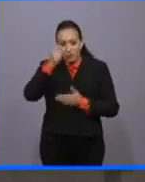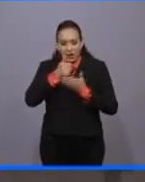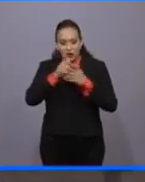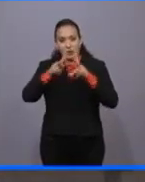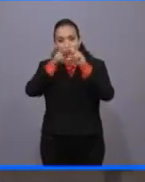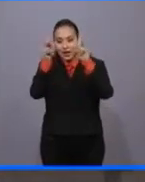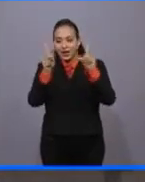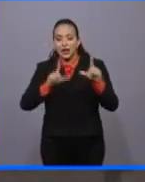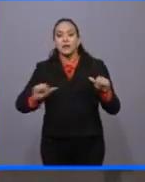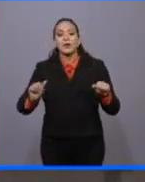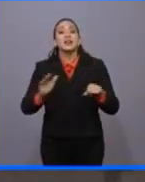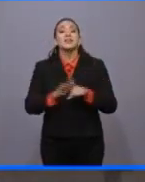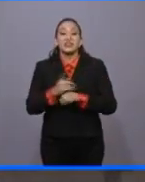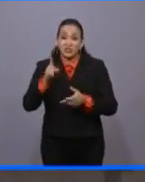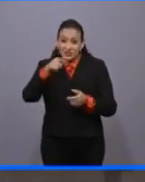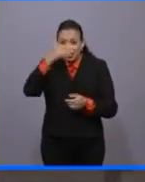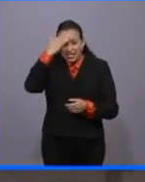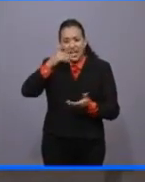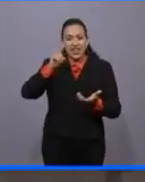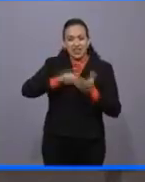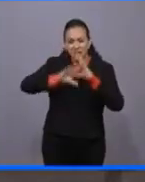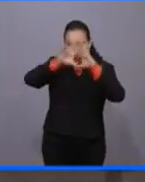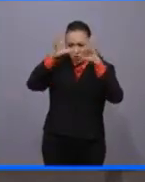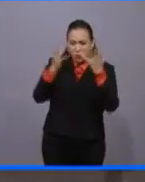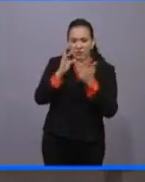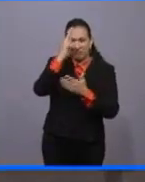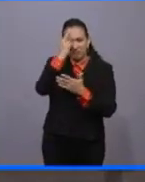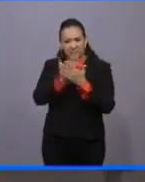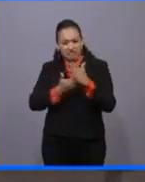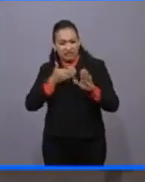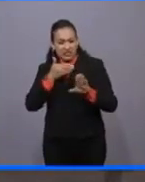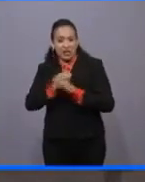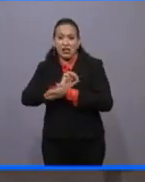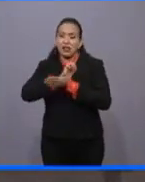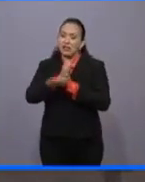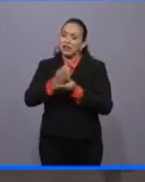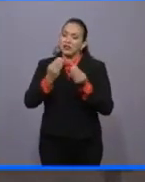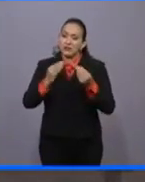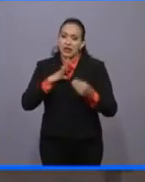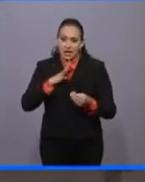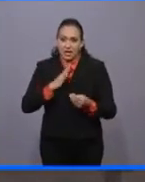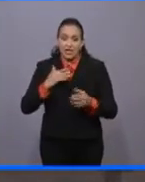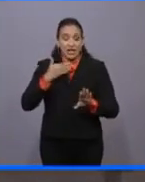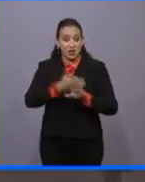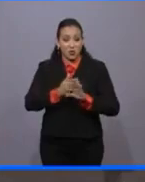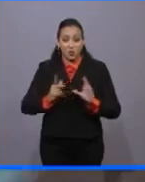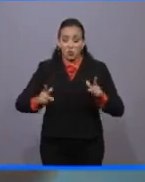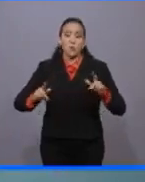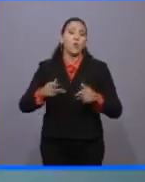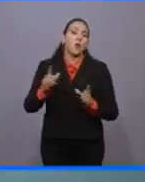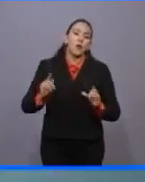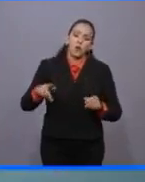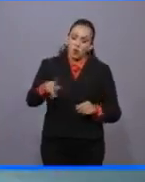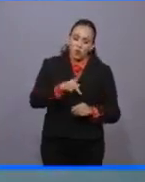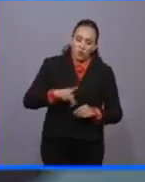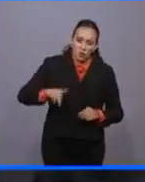en un mundo de violencia, en un mundo de discriminación de los pueblos negros.